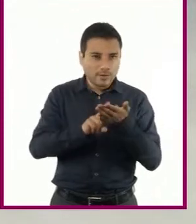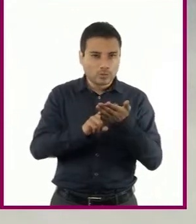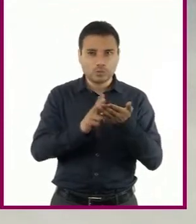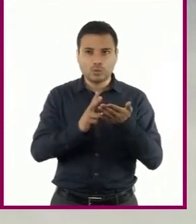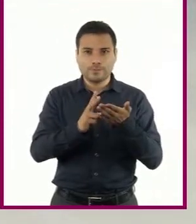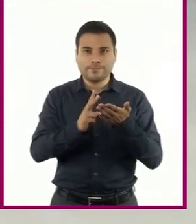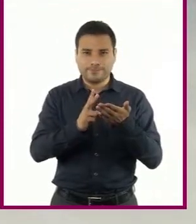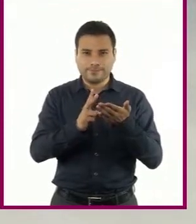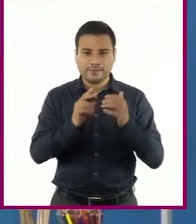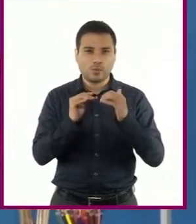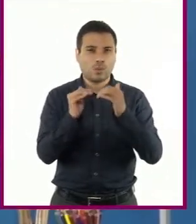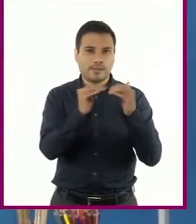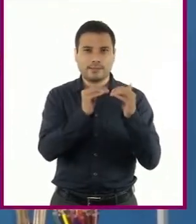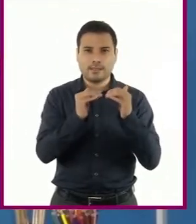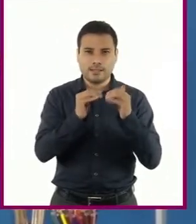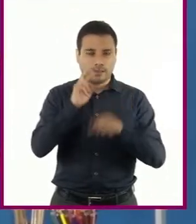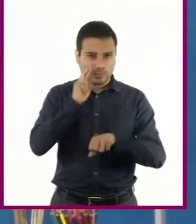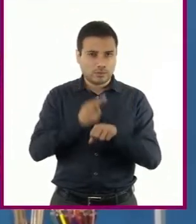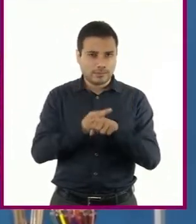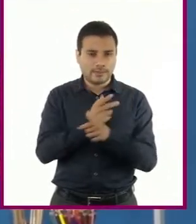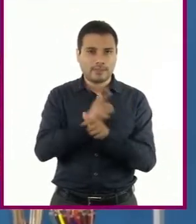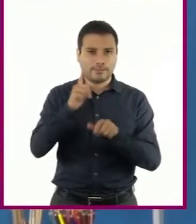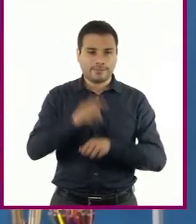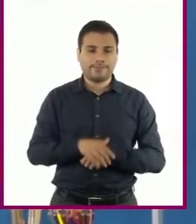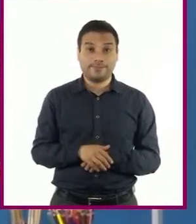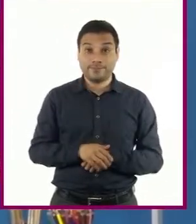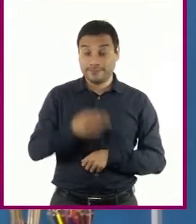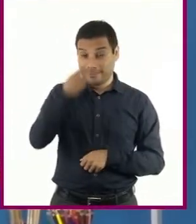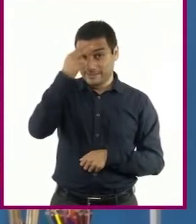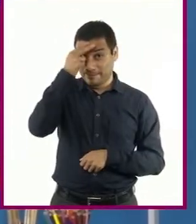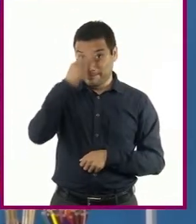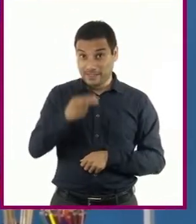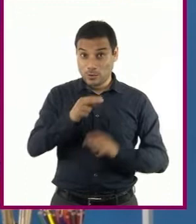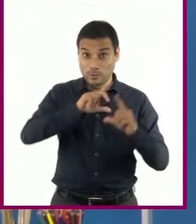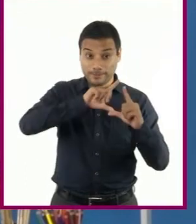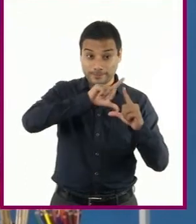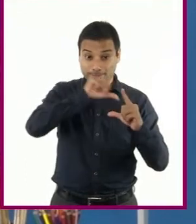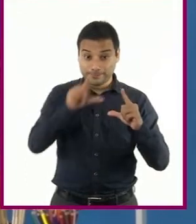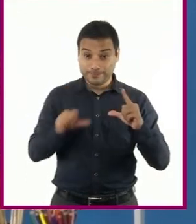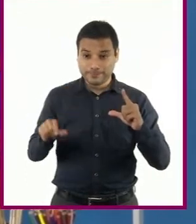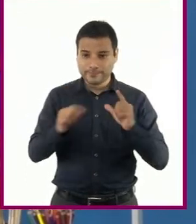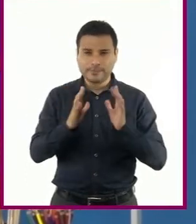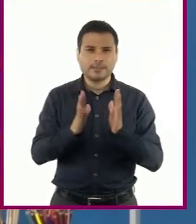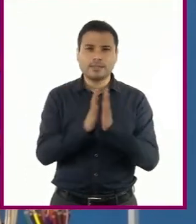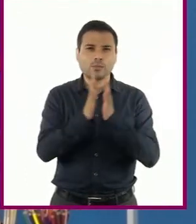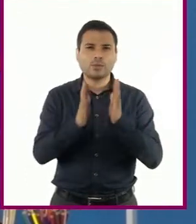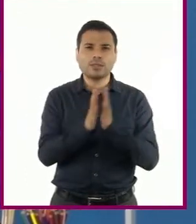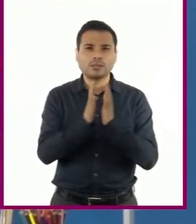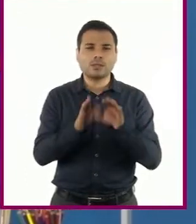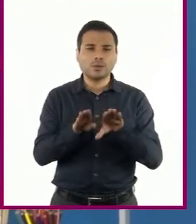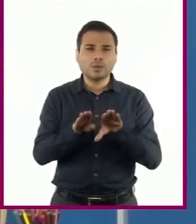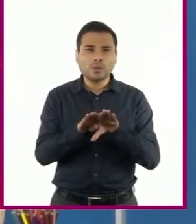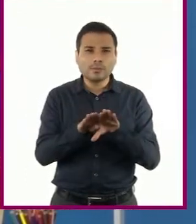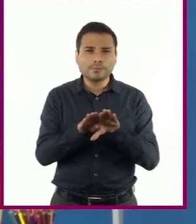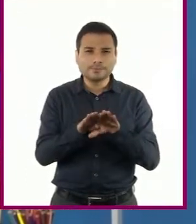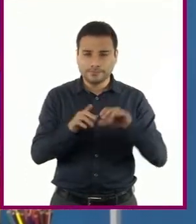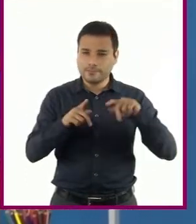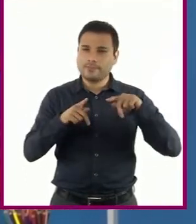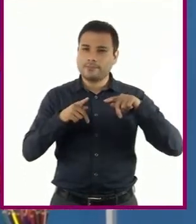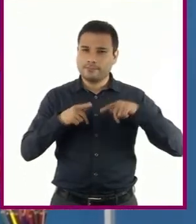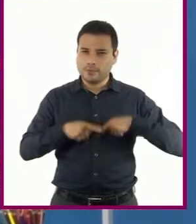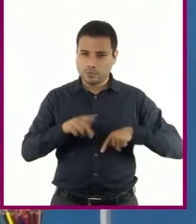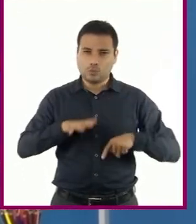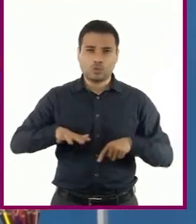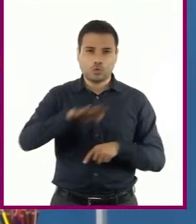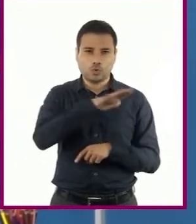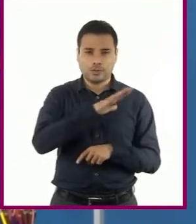y libre. La vida de nuestro país será plenamente democrática cuando la ciudadanía, de manera